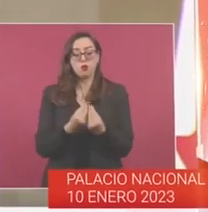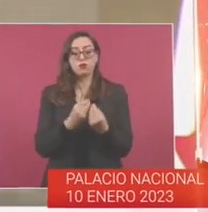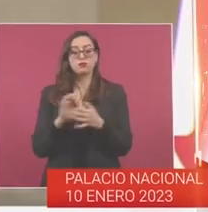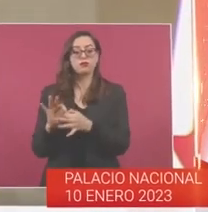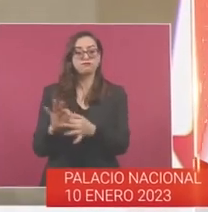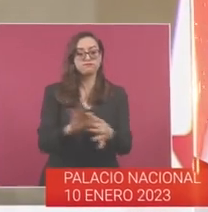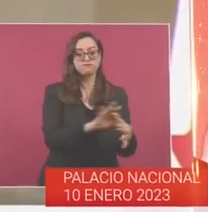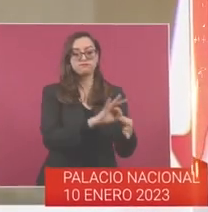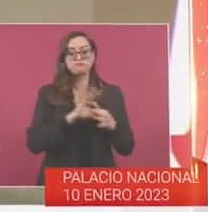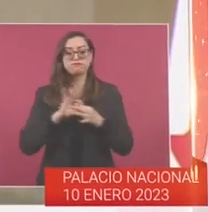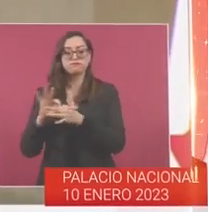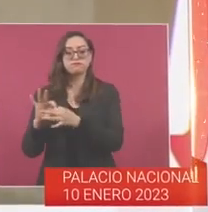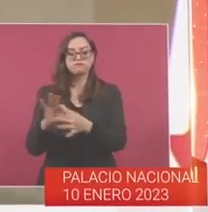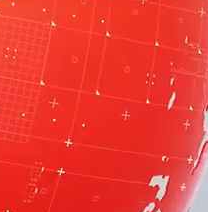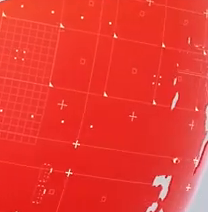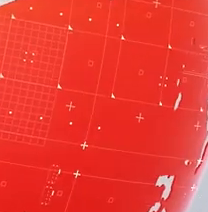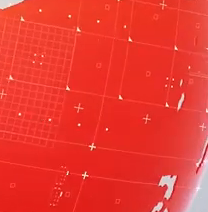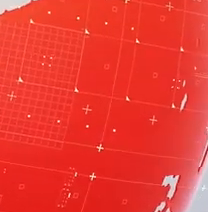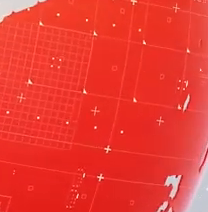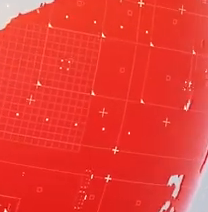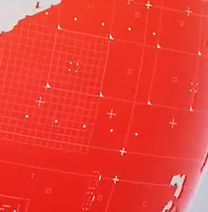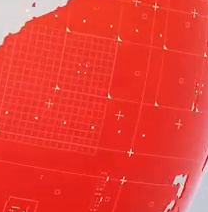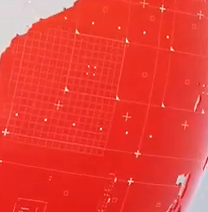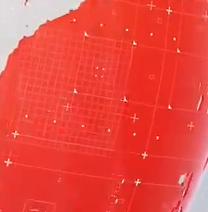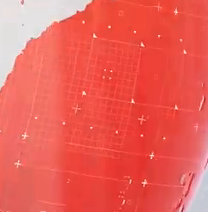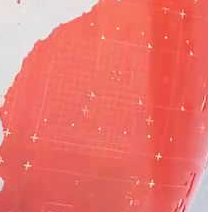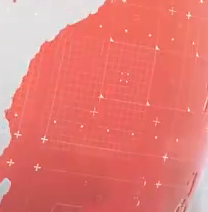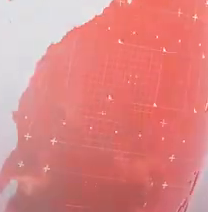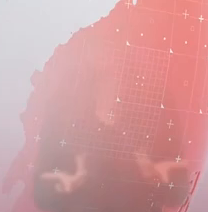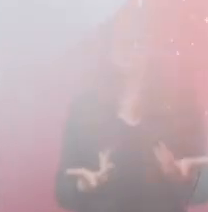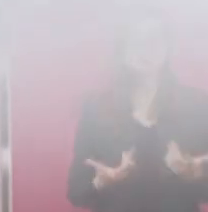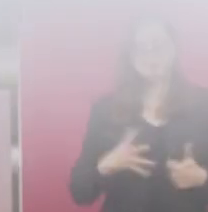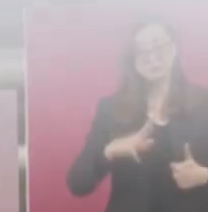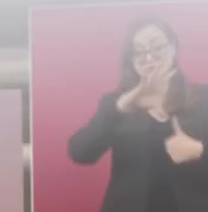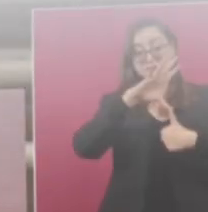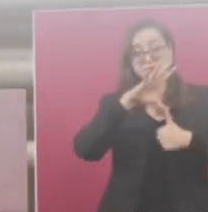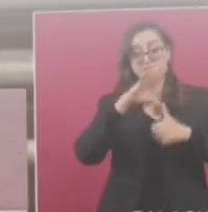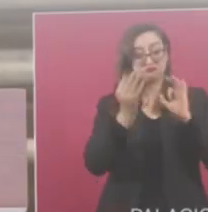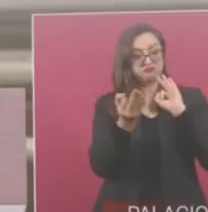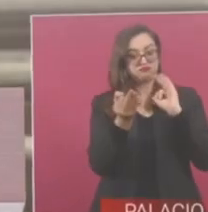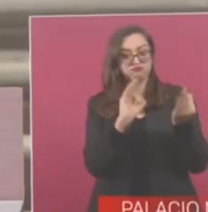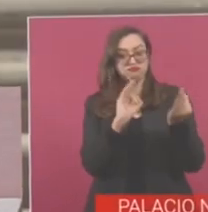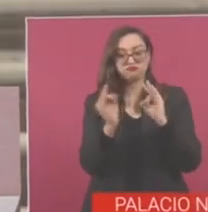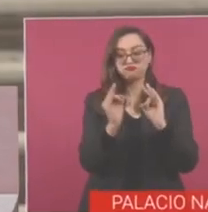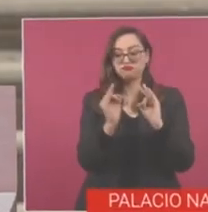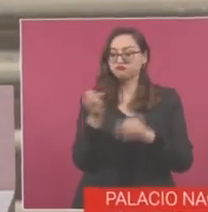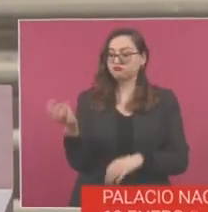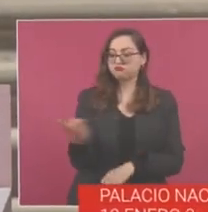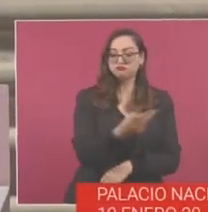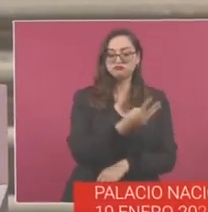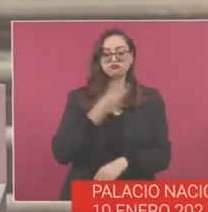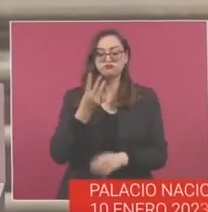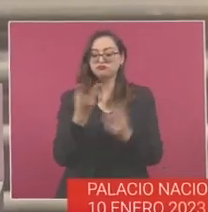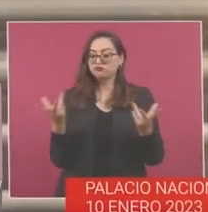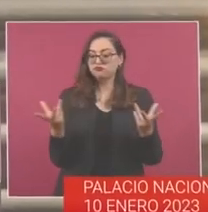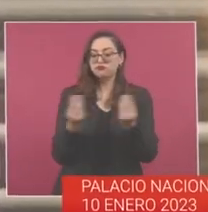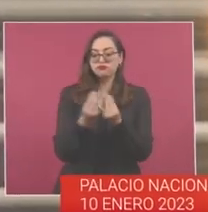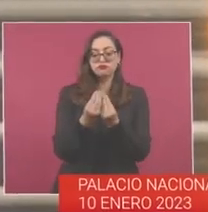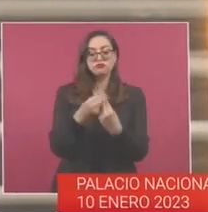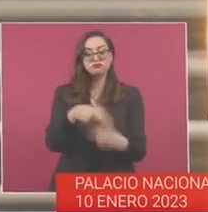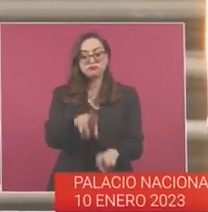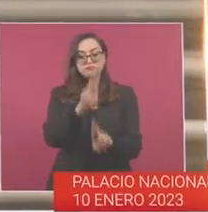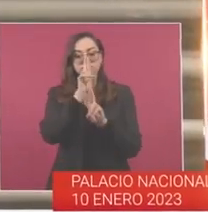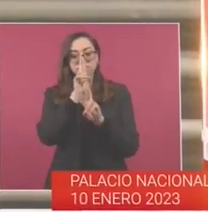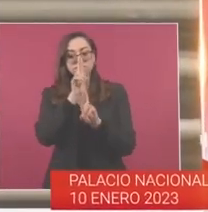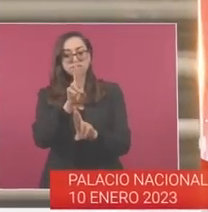vincularon íntimamente gracias al NAFTA. Como buenos vecinos, en un ambiente de respeto,